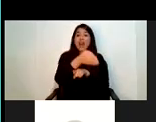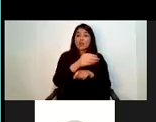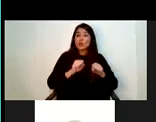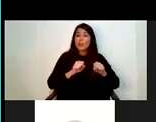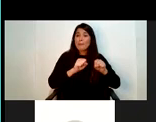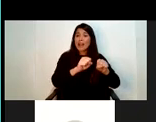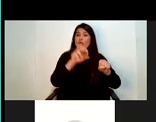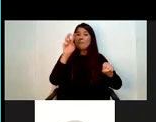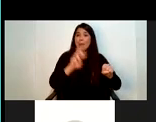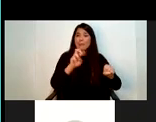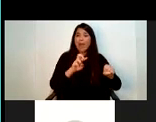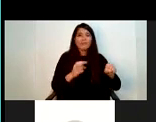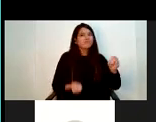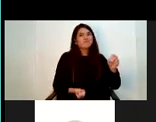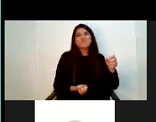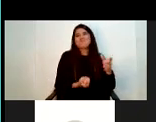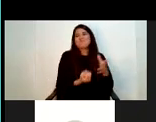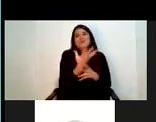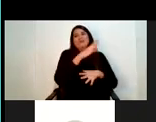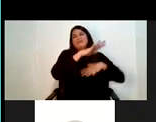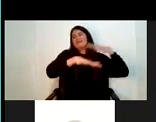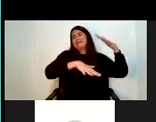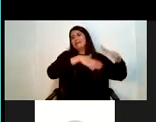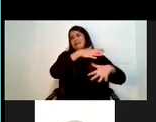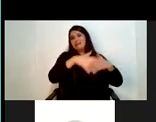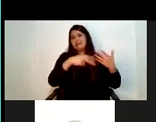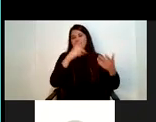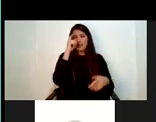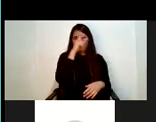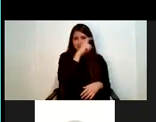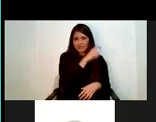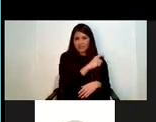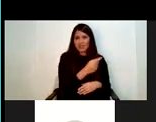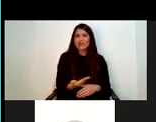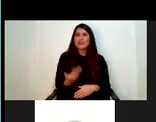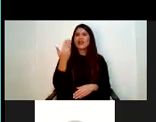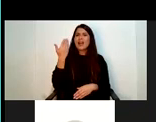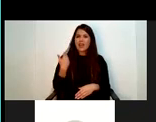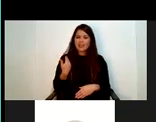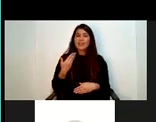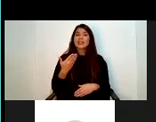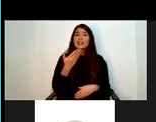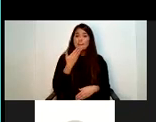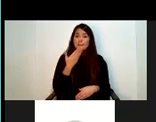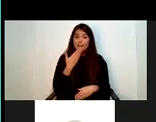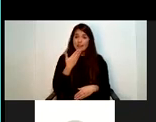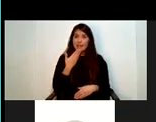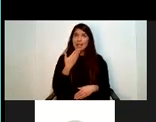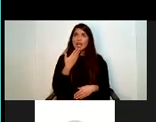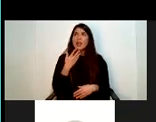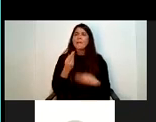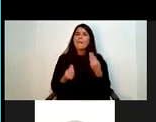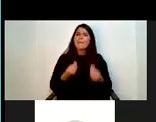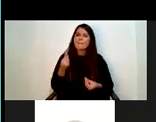se desencadena una conducta problemática, o sea, lo que pasa antes. También me ha pasado que